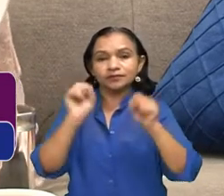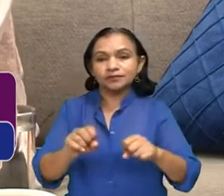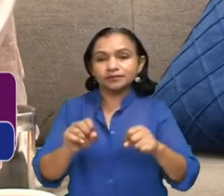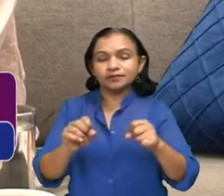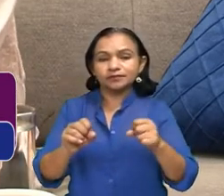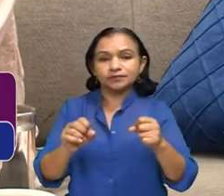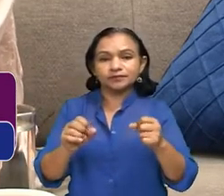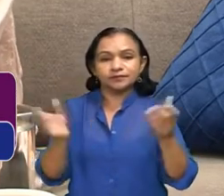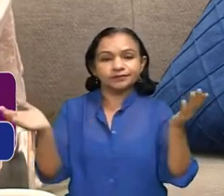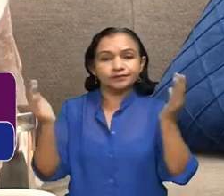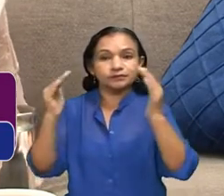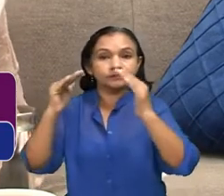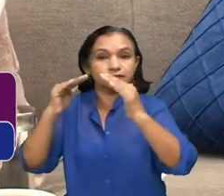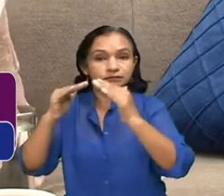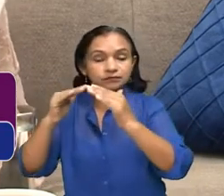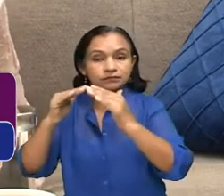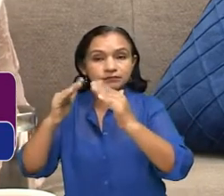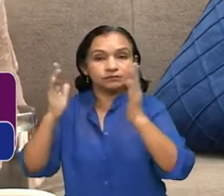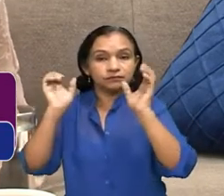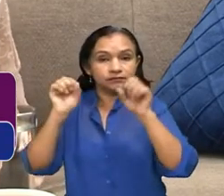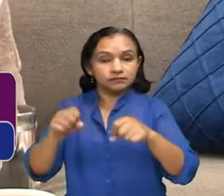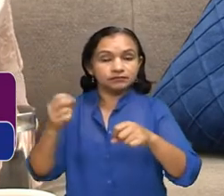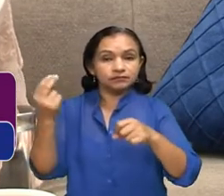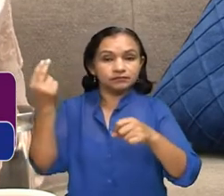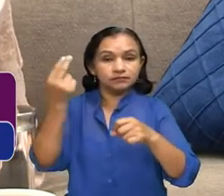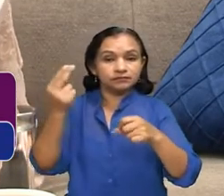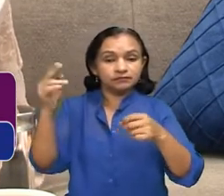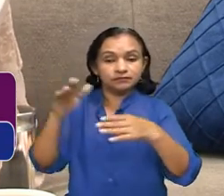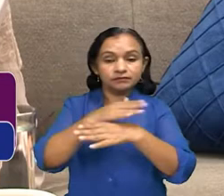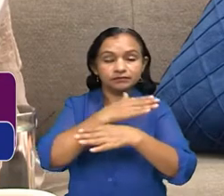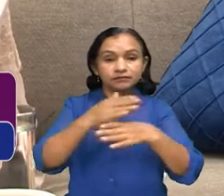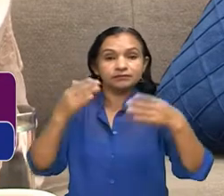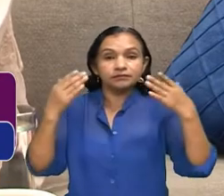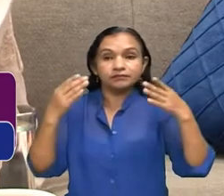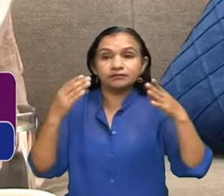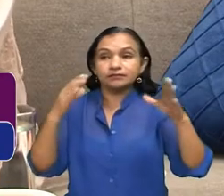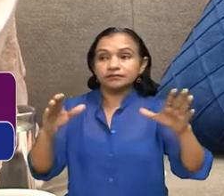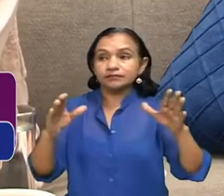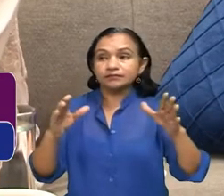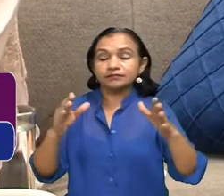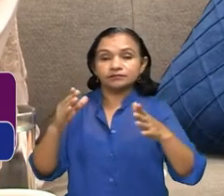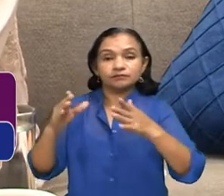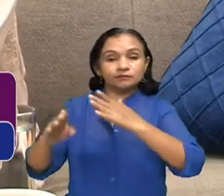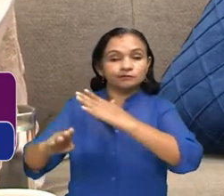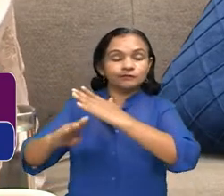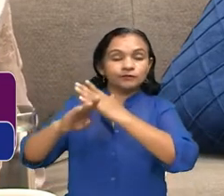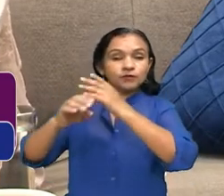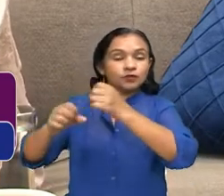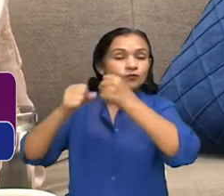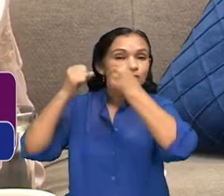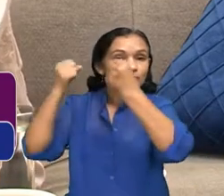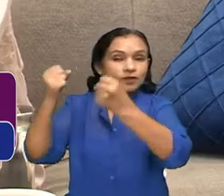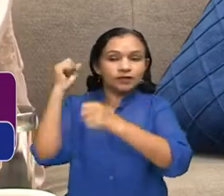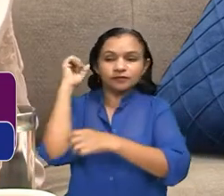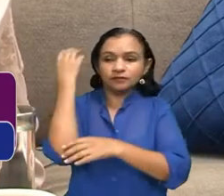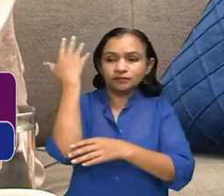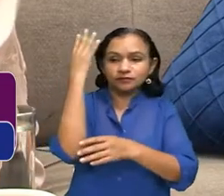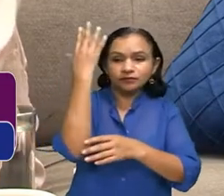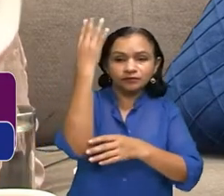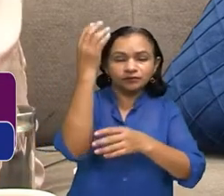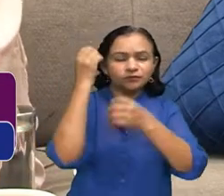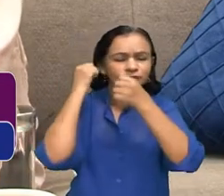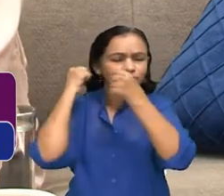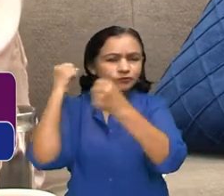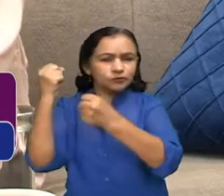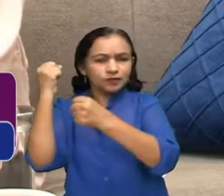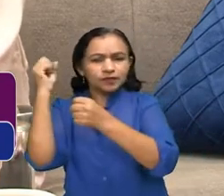una casa. O sea, el bambú se le ha reconocido por su resistencia. ¿Y eso qué implica? Eso